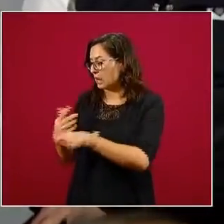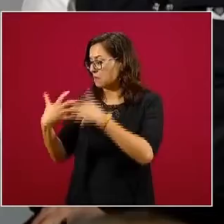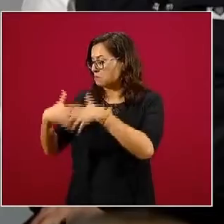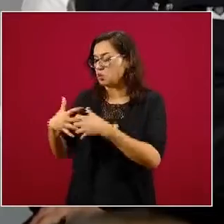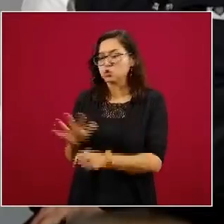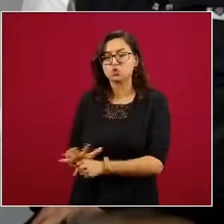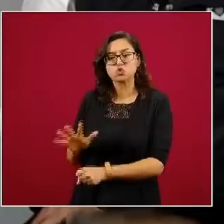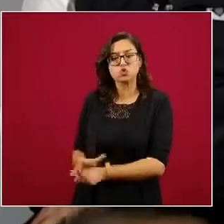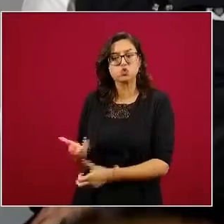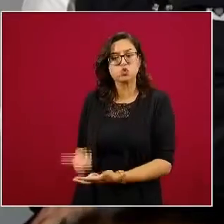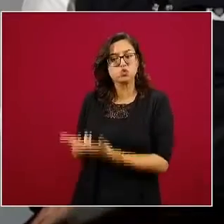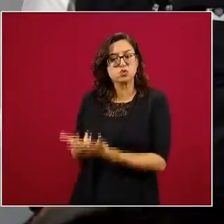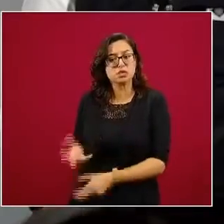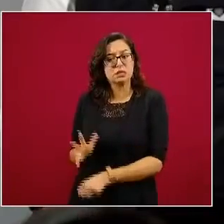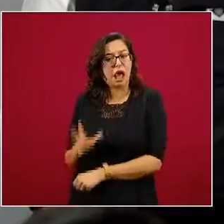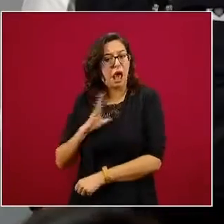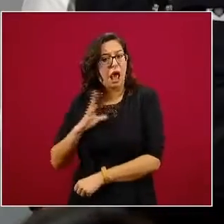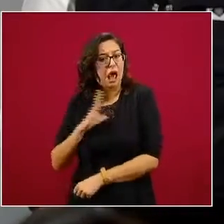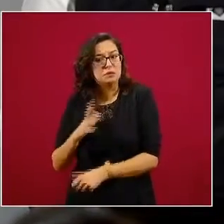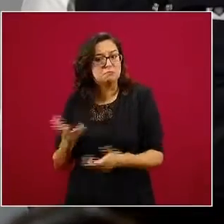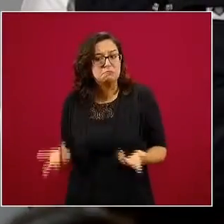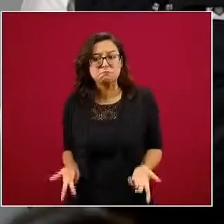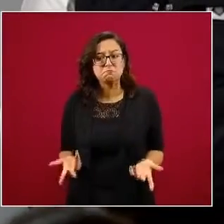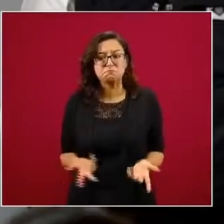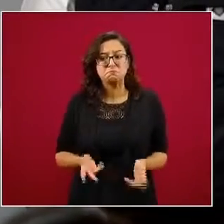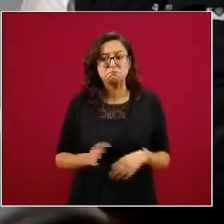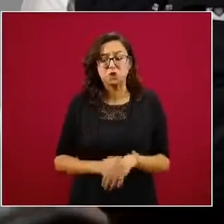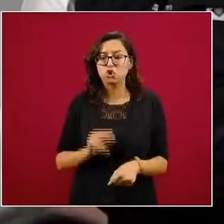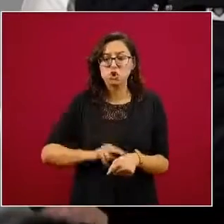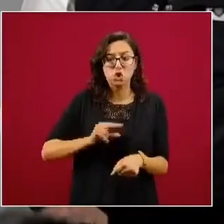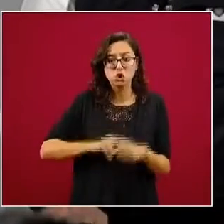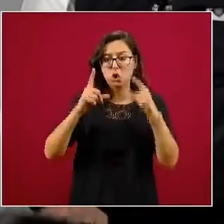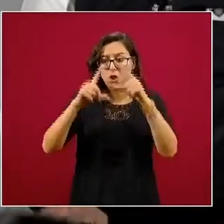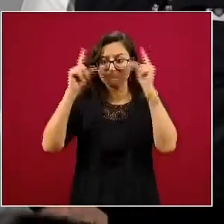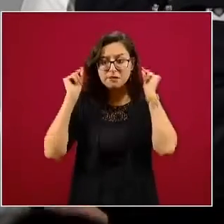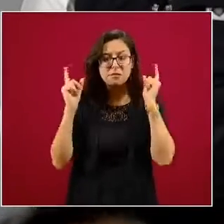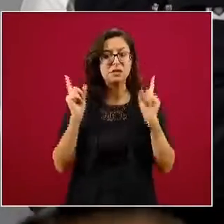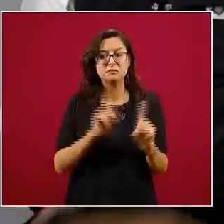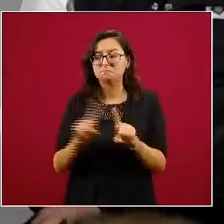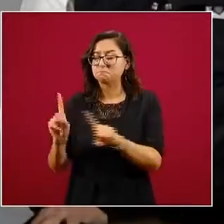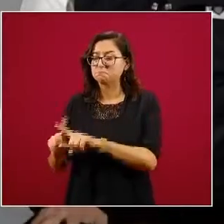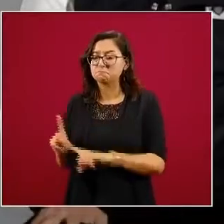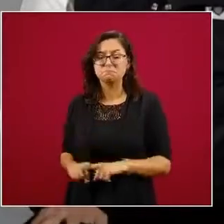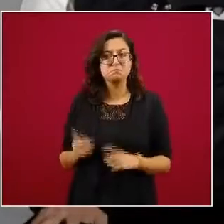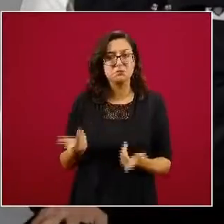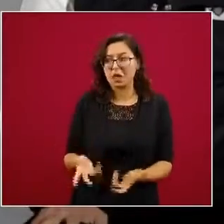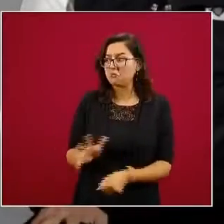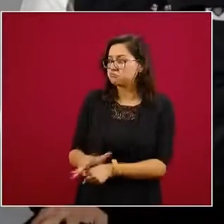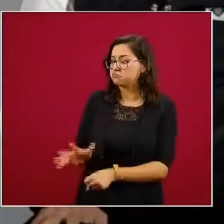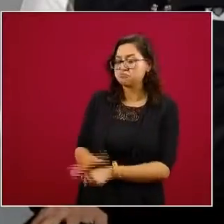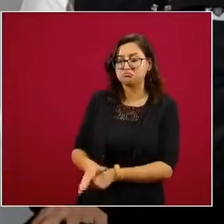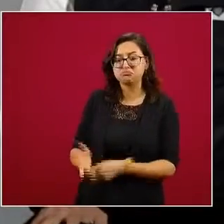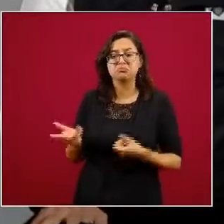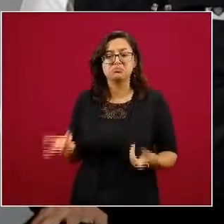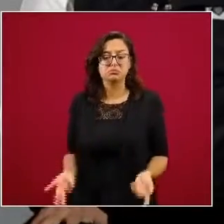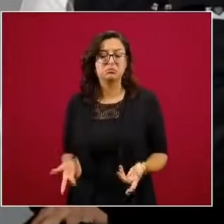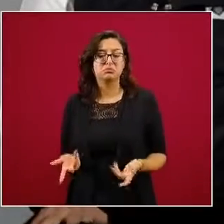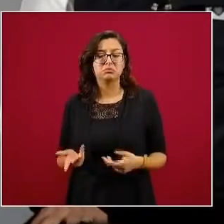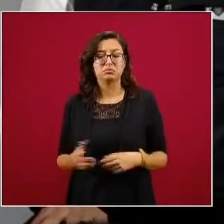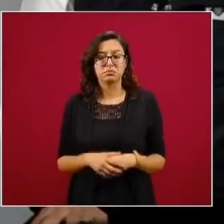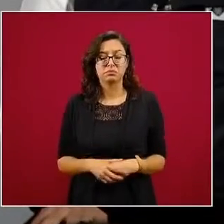Bueno, gracias. Claudia Espinosa, de Informativo 102 y corresponsal del Heraldo de México. Quisiera preguntarle específicamente la diferencia que